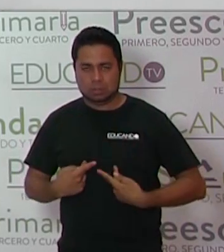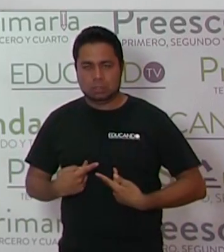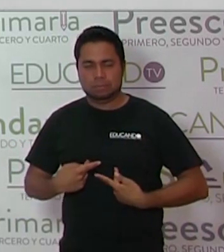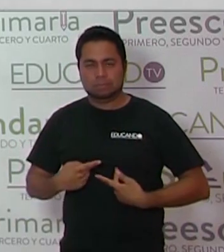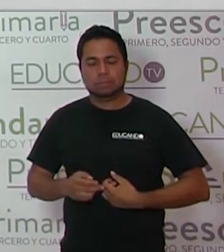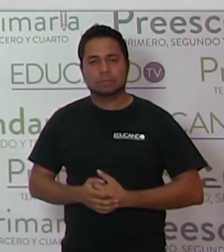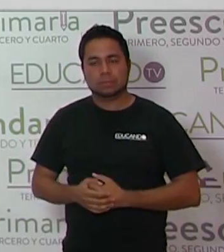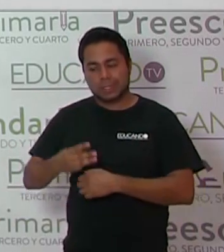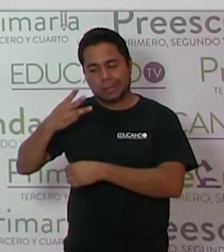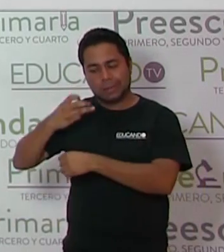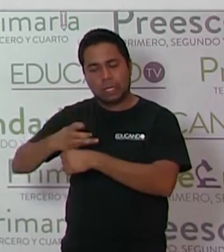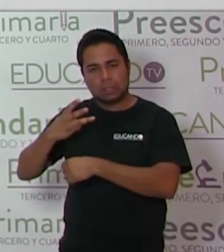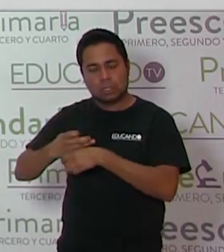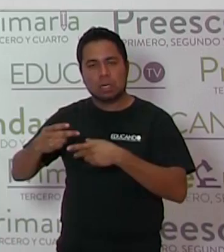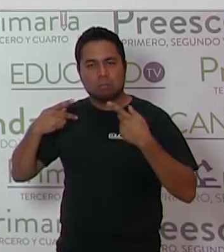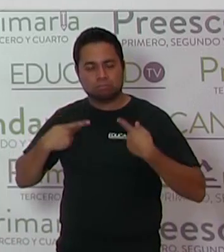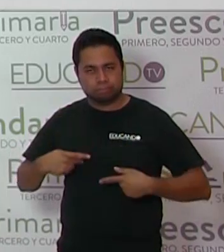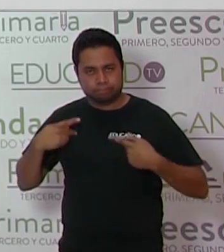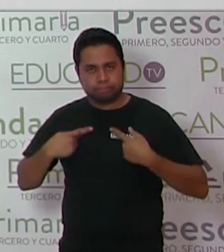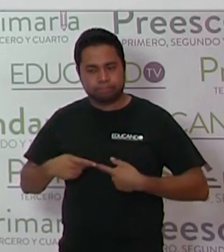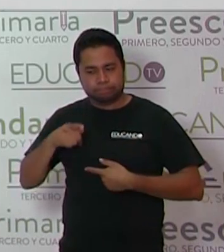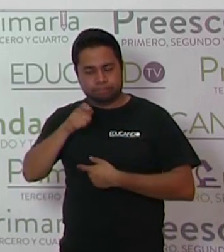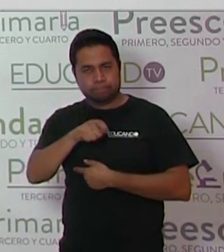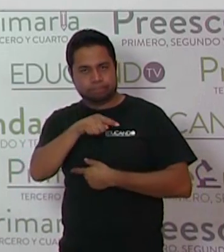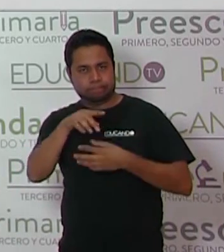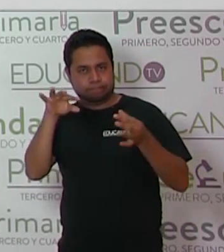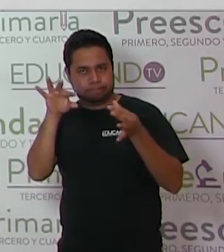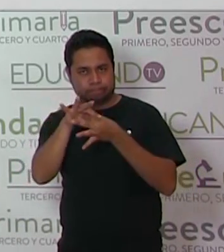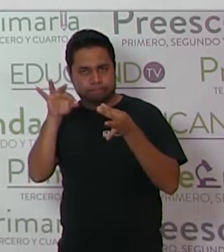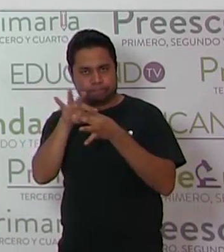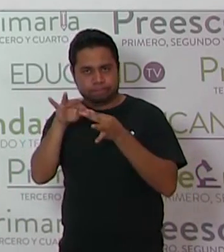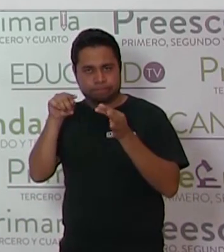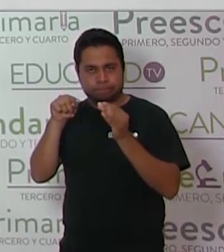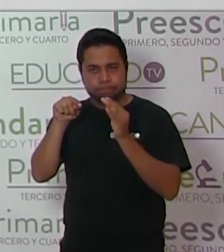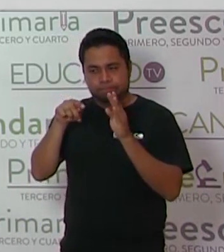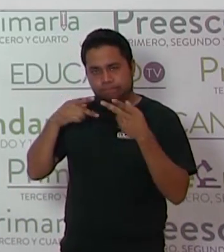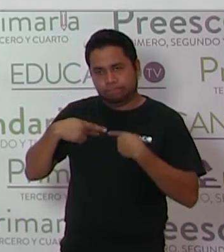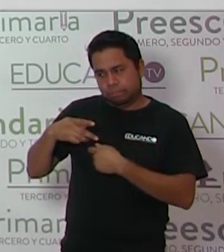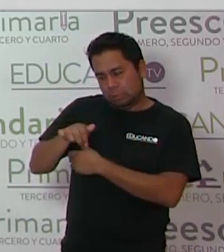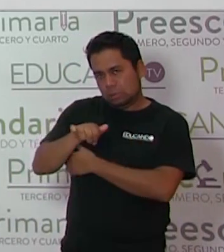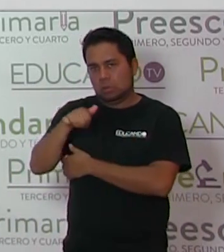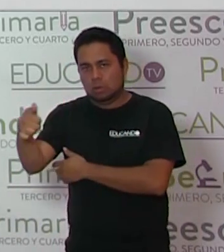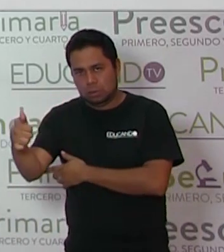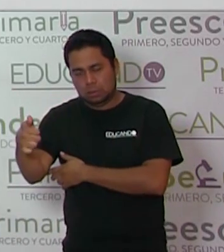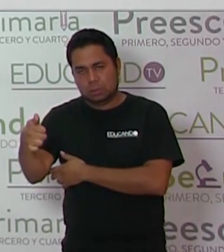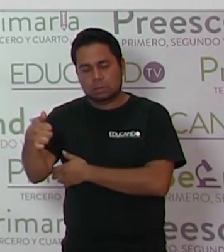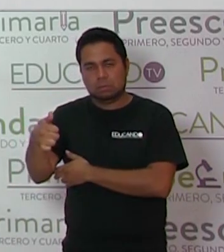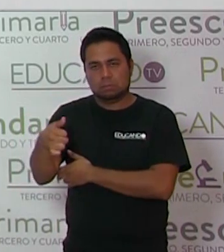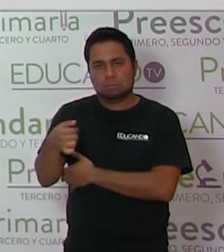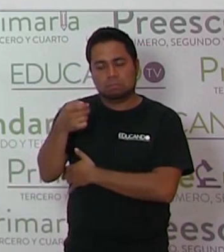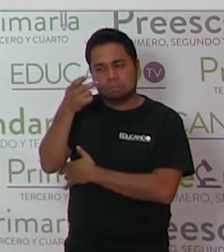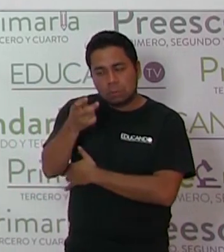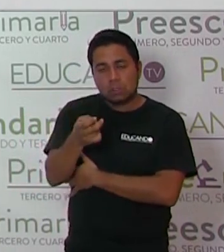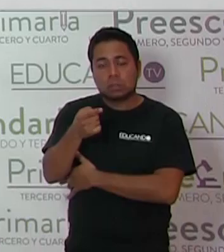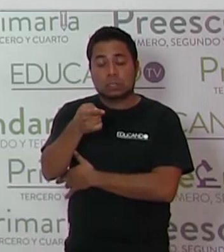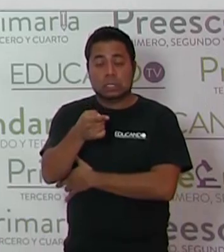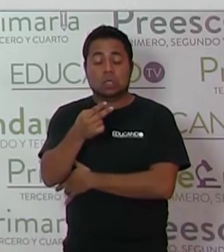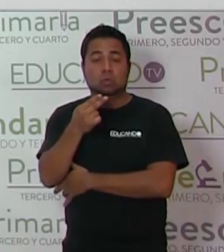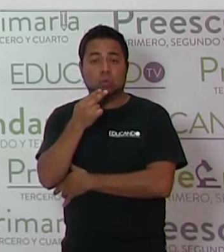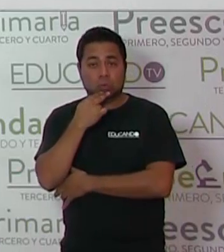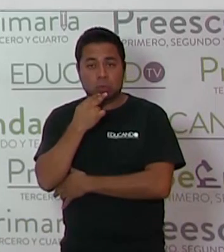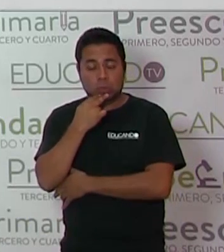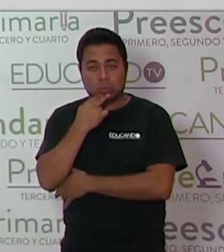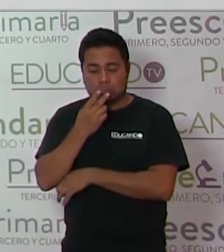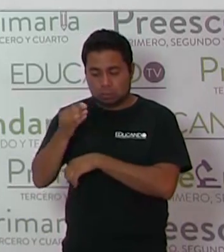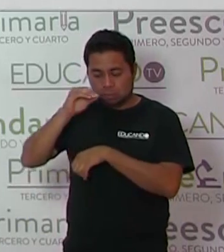persona. Tercera persona. Estamos hablando de alguien ajeno a nosotros. Y es cuando